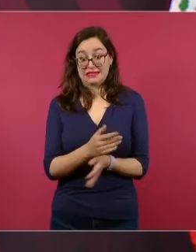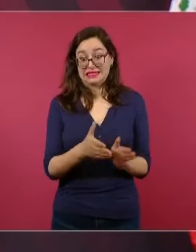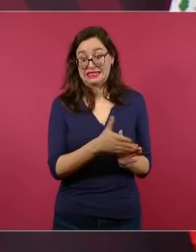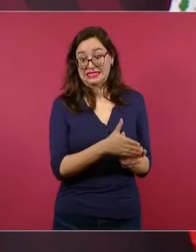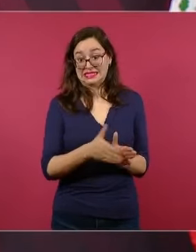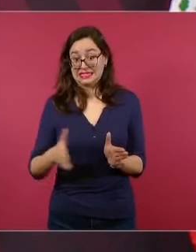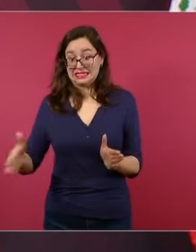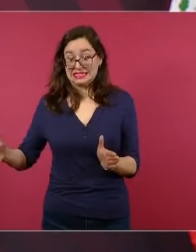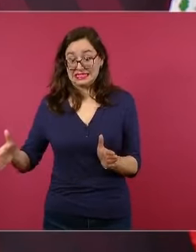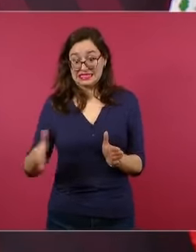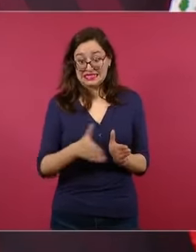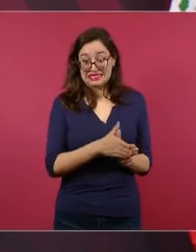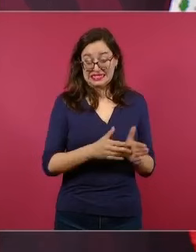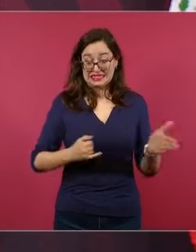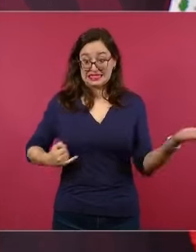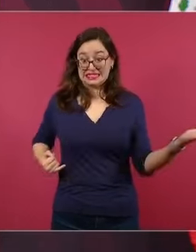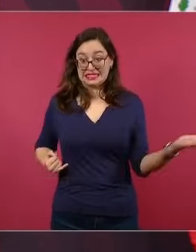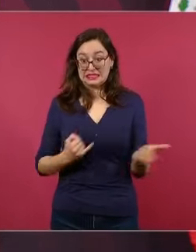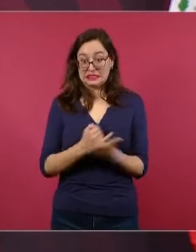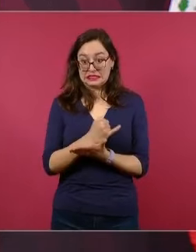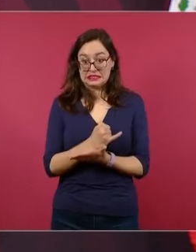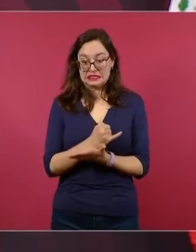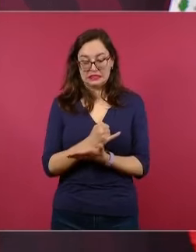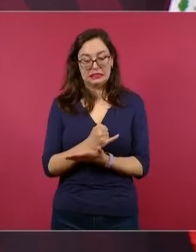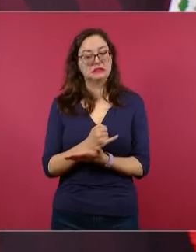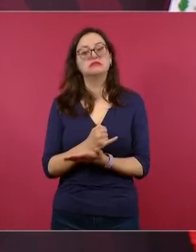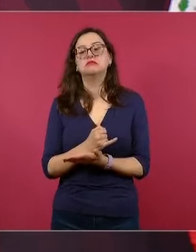definición poco a poco no